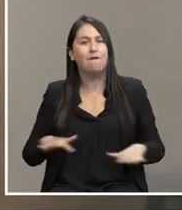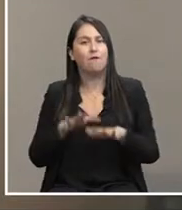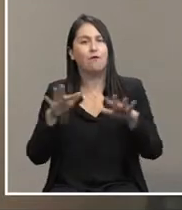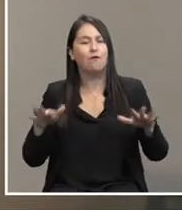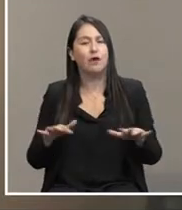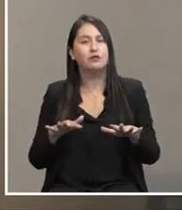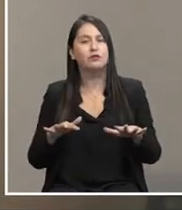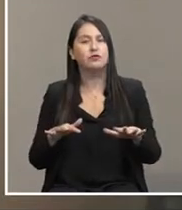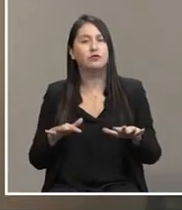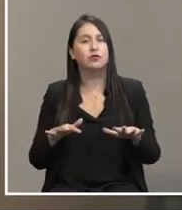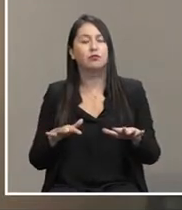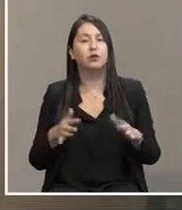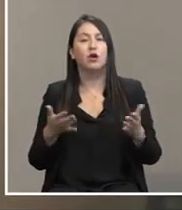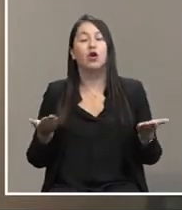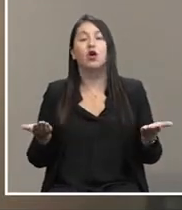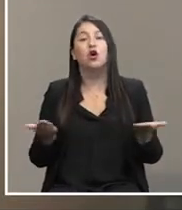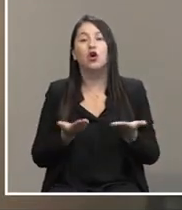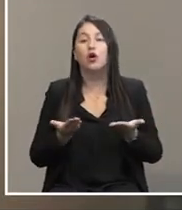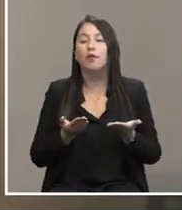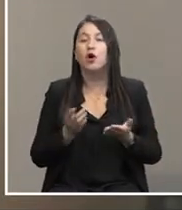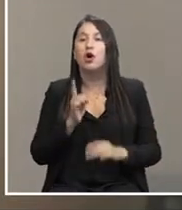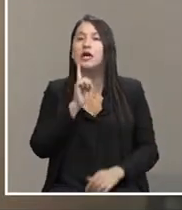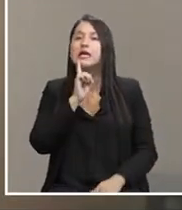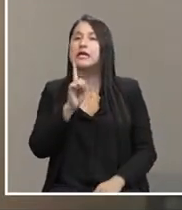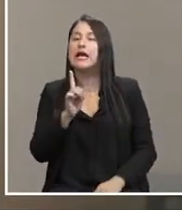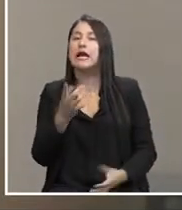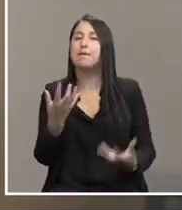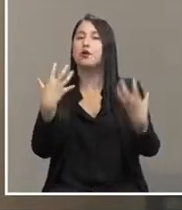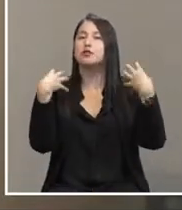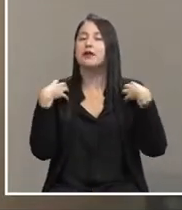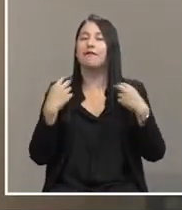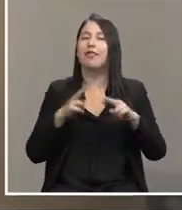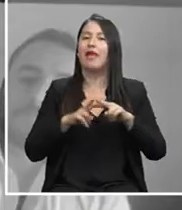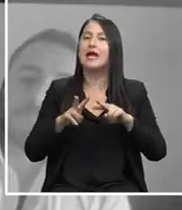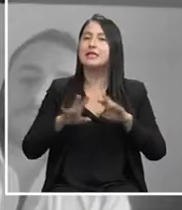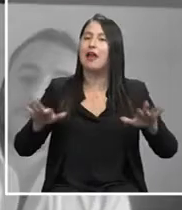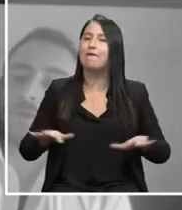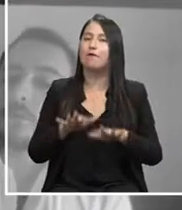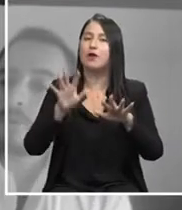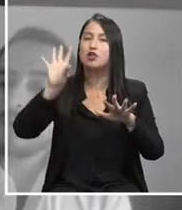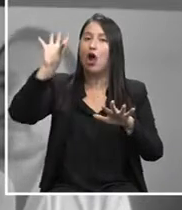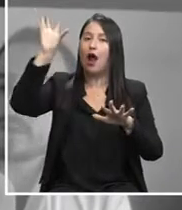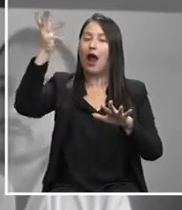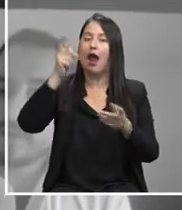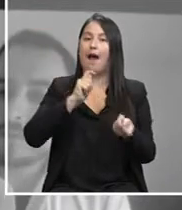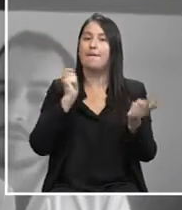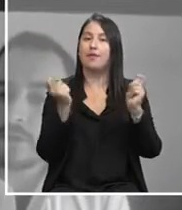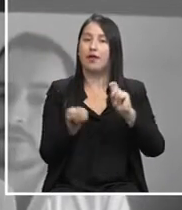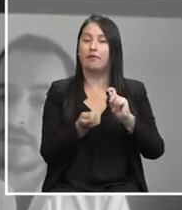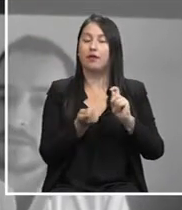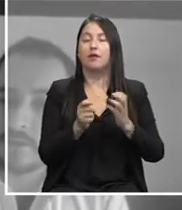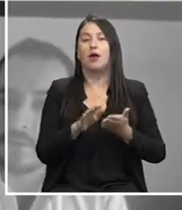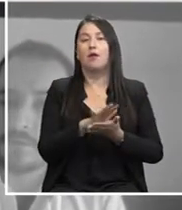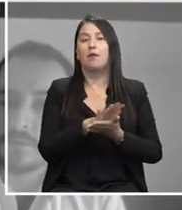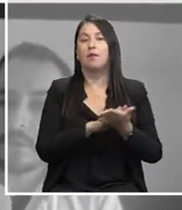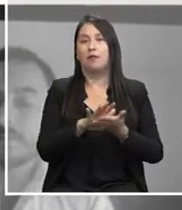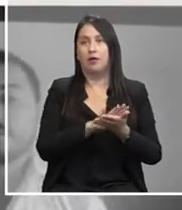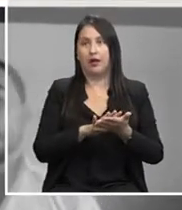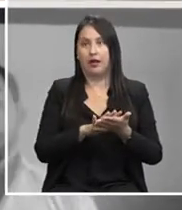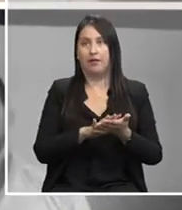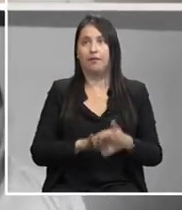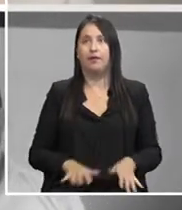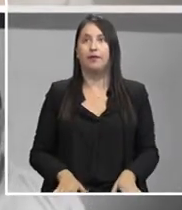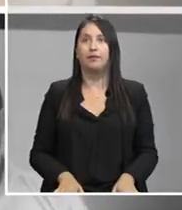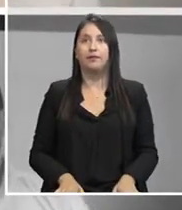criterio vamos a determinar quién tiene que hacer el esfuerzo climático, cierto? Bueno, tomemos en cuenta, por ejemplo, dos escenarios,